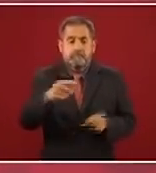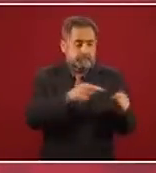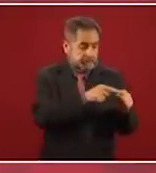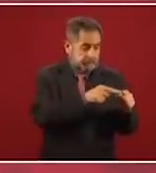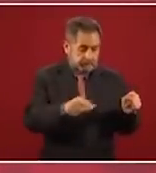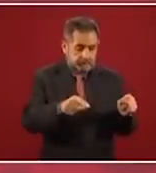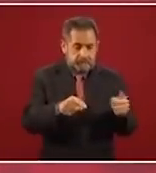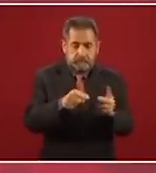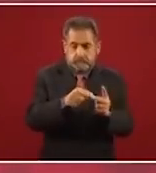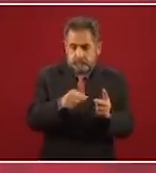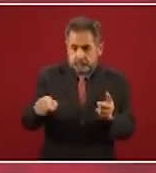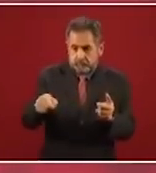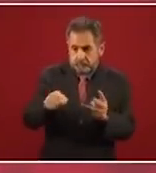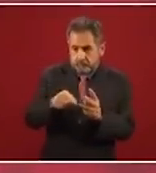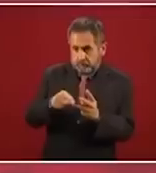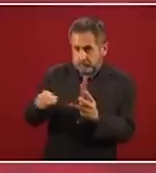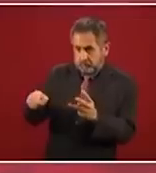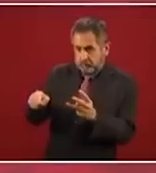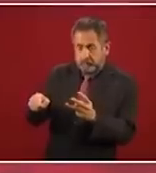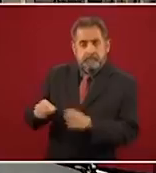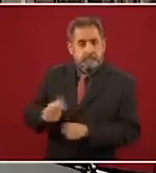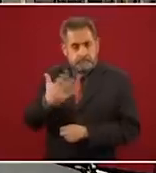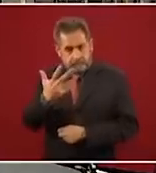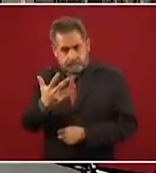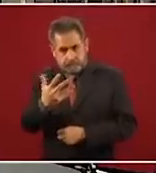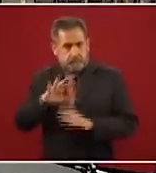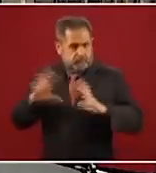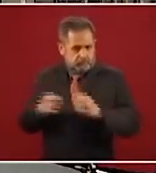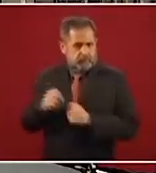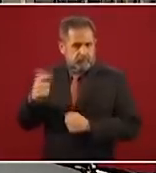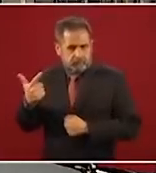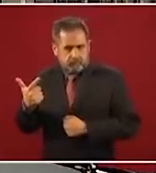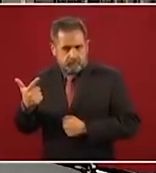A ver si se pone el